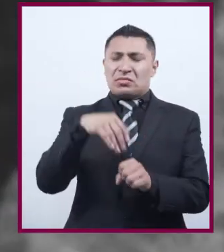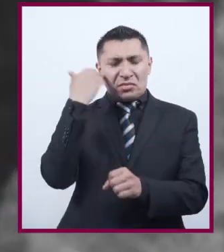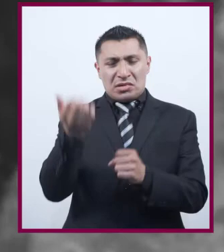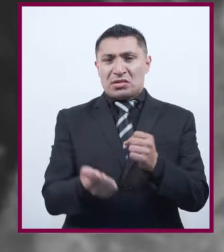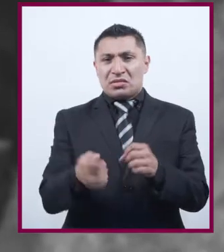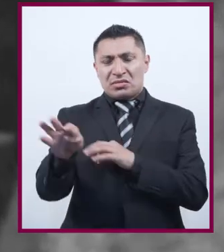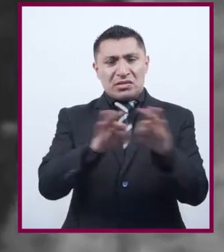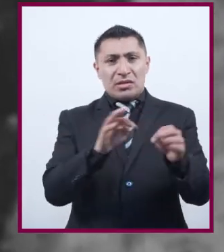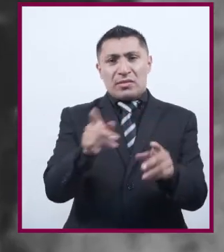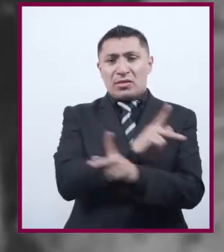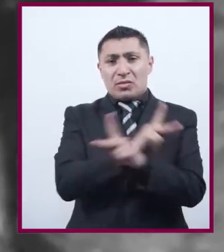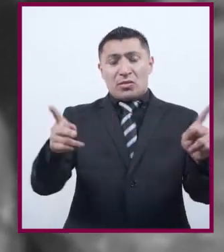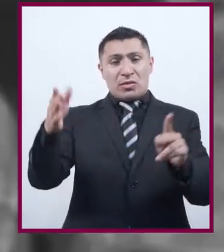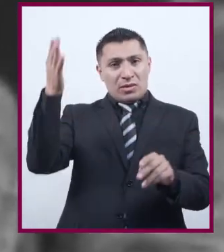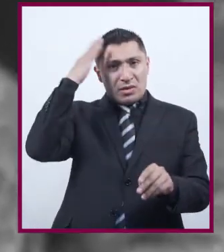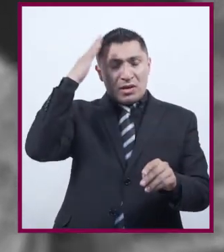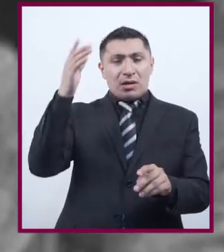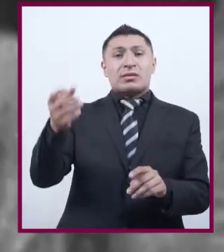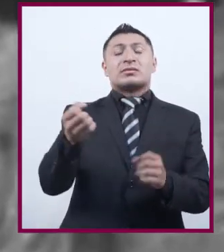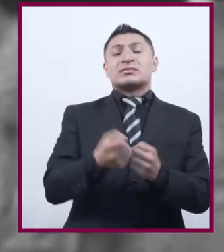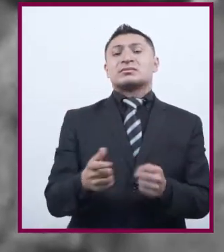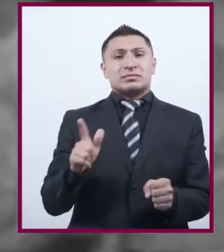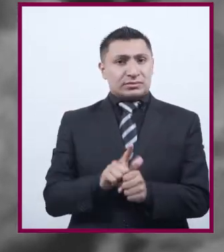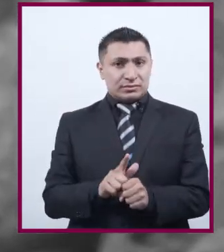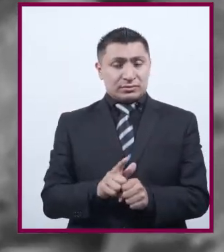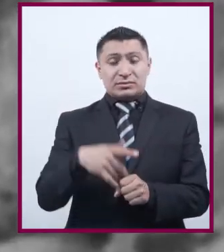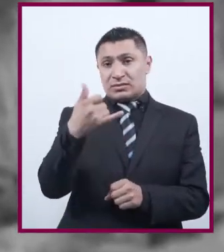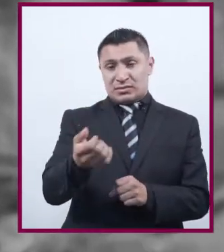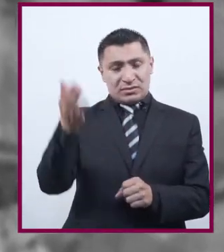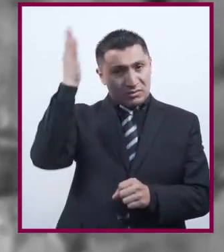cualquier cargo público y dirigir a la sociedad,